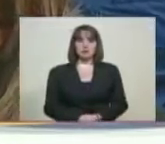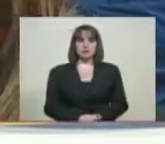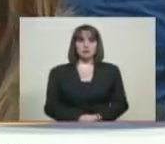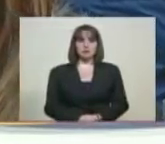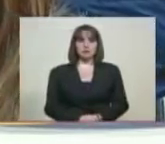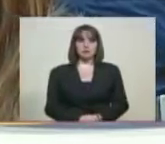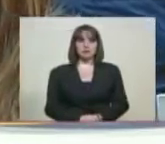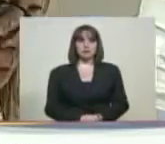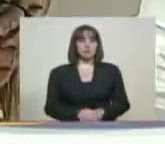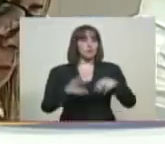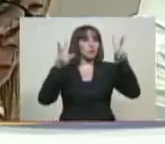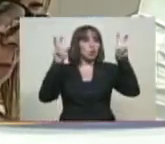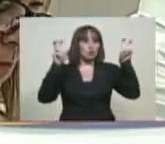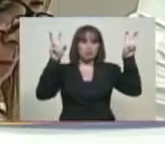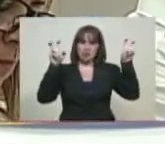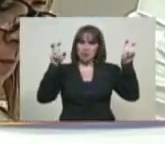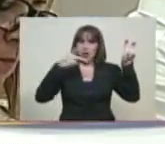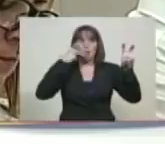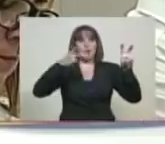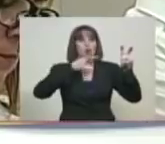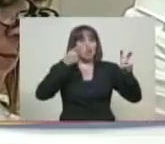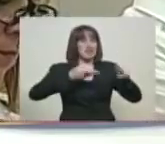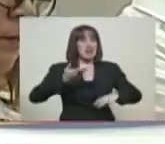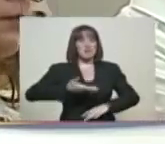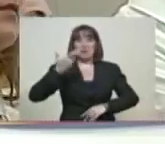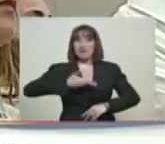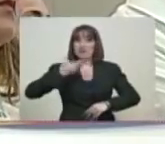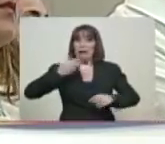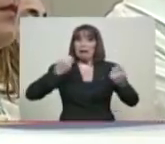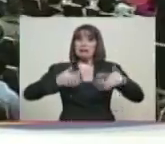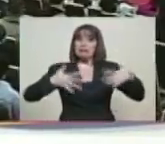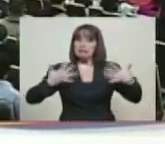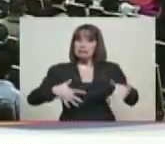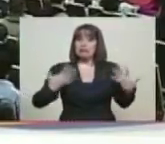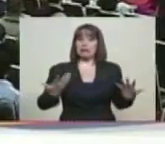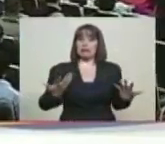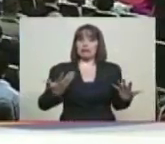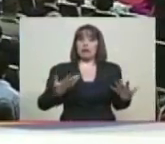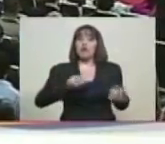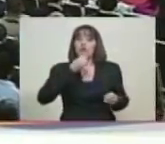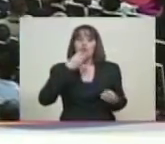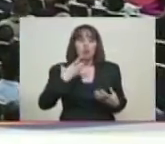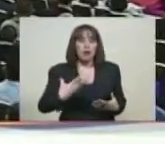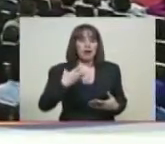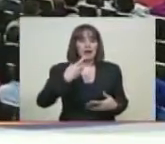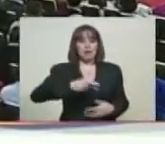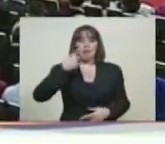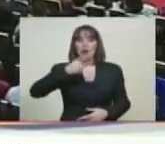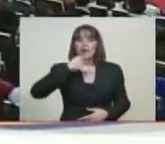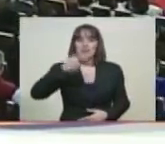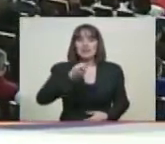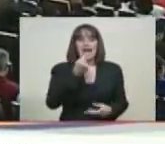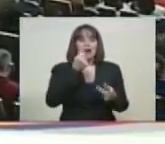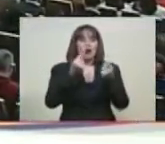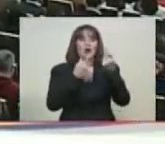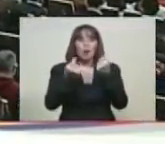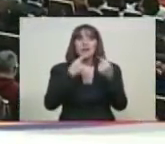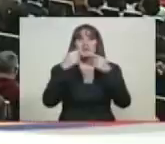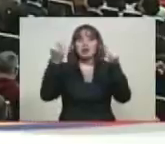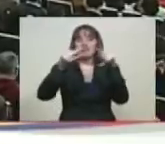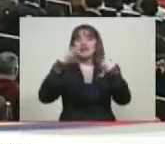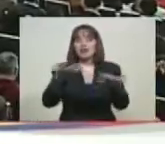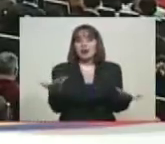esto no es un tema de políticas macroeconómicas no lo es aunque tiene que haber buenas políticas macroeconómicas y microeconómicas y